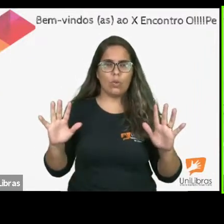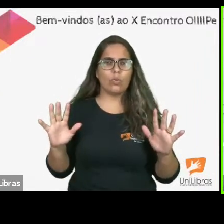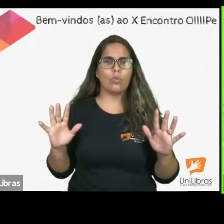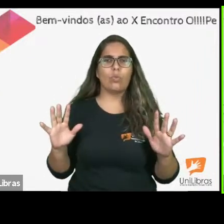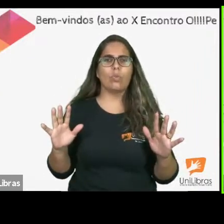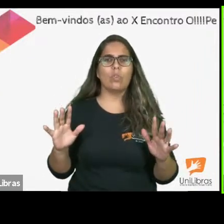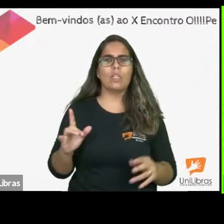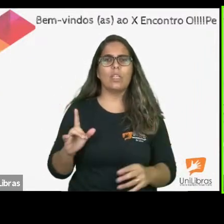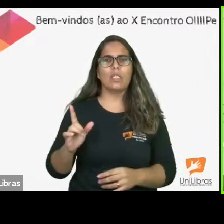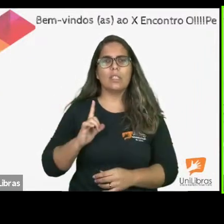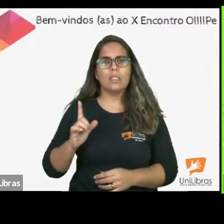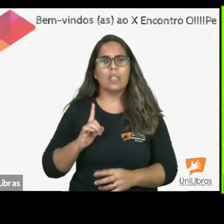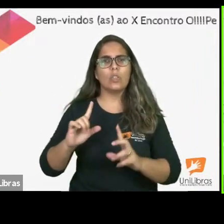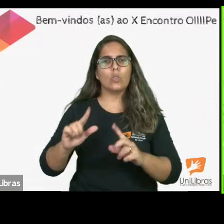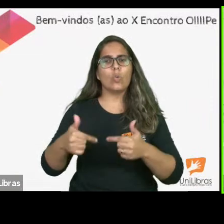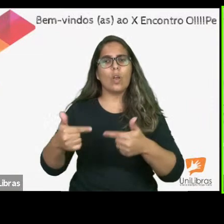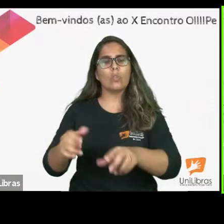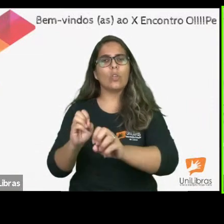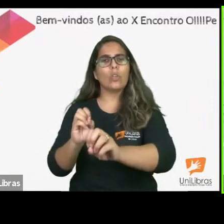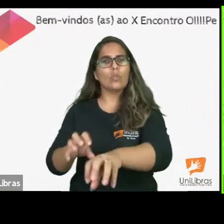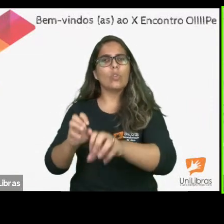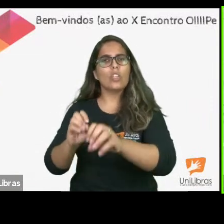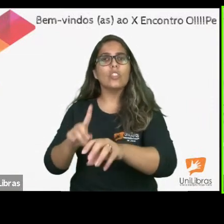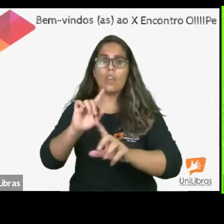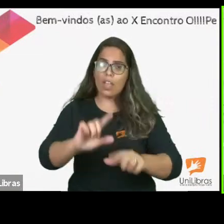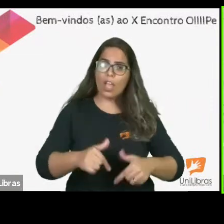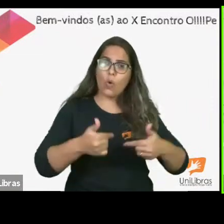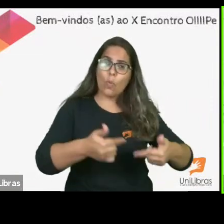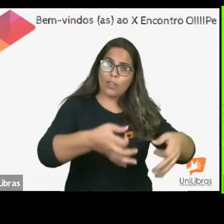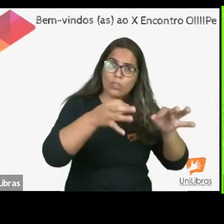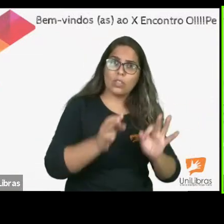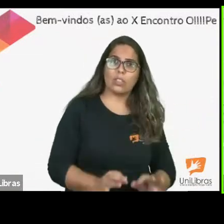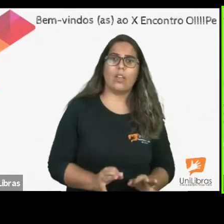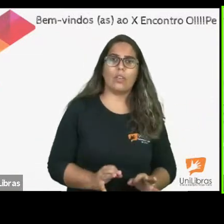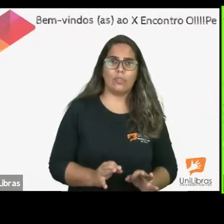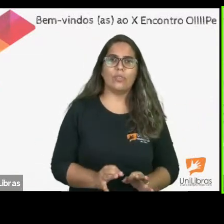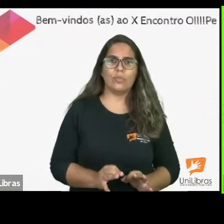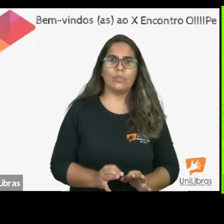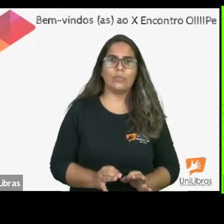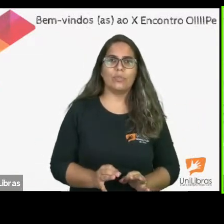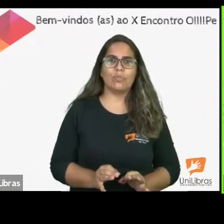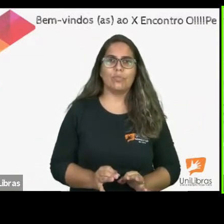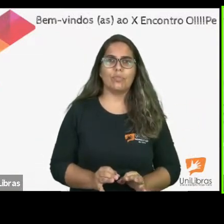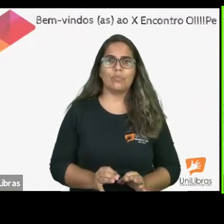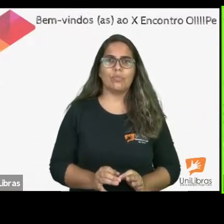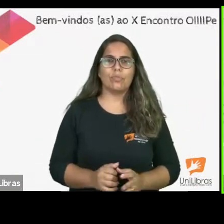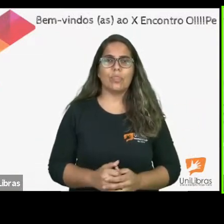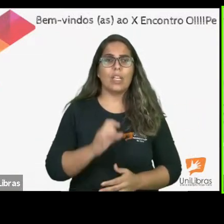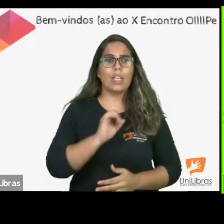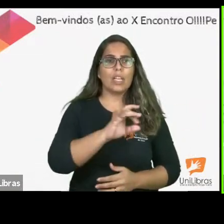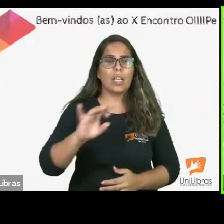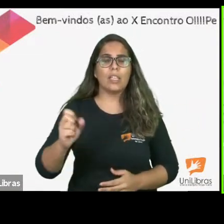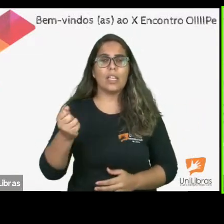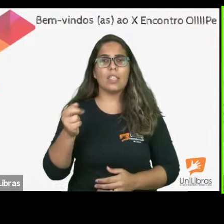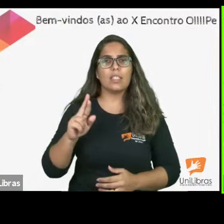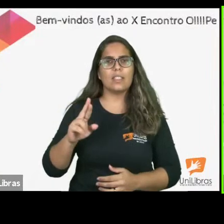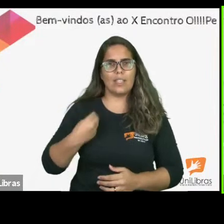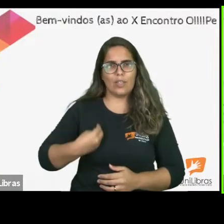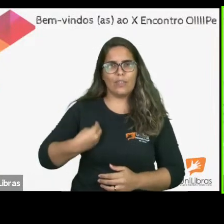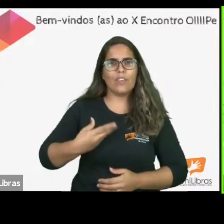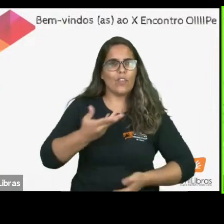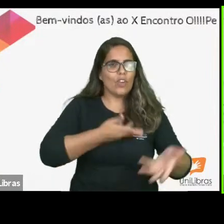todo acto educativo es un acto de aceptación. En el caso de los seres sociales, como los seres humanos, claro que